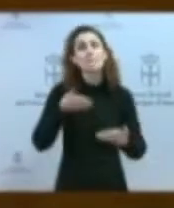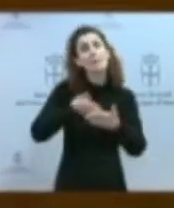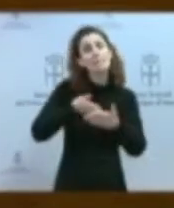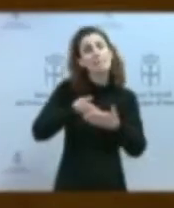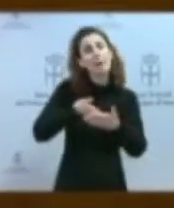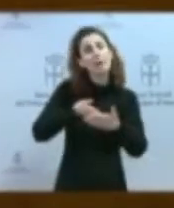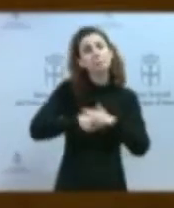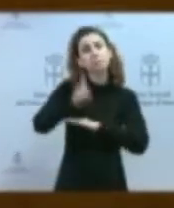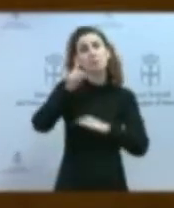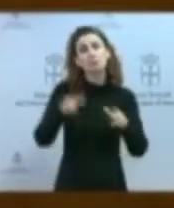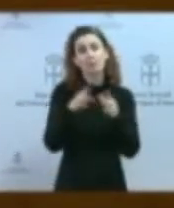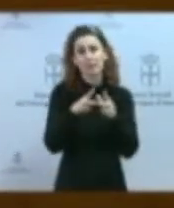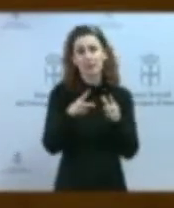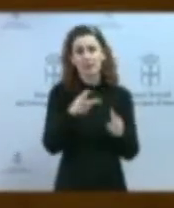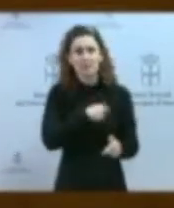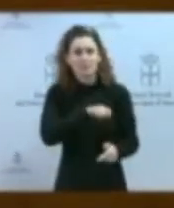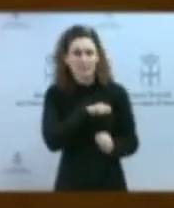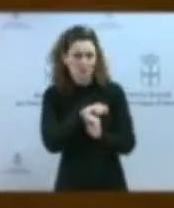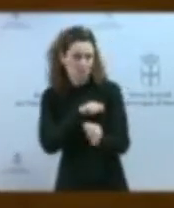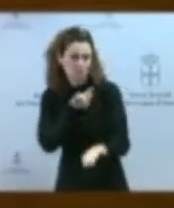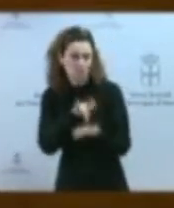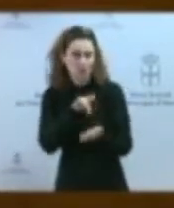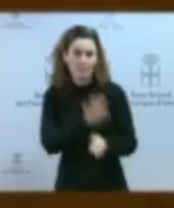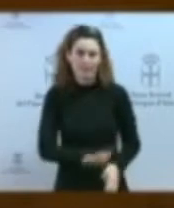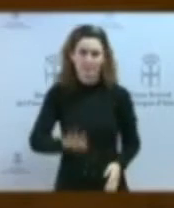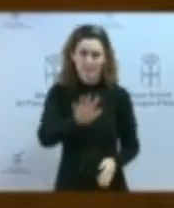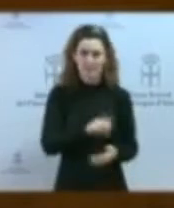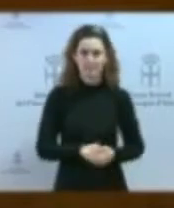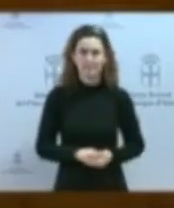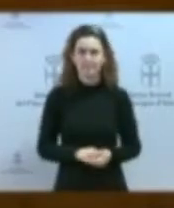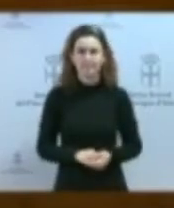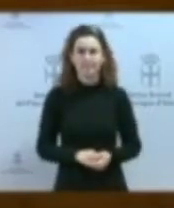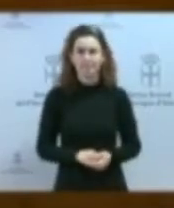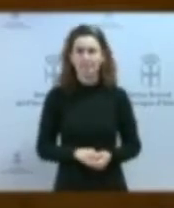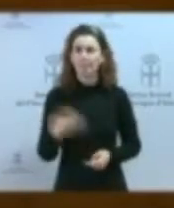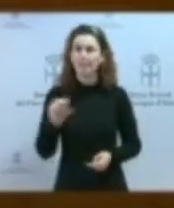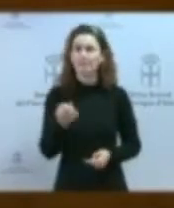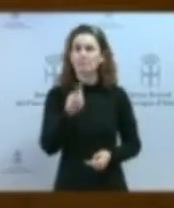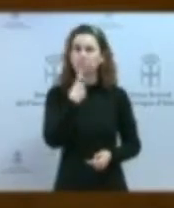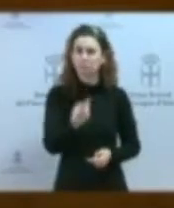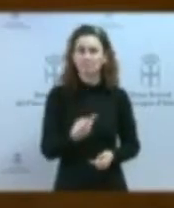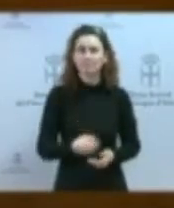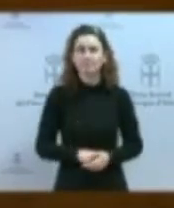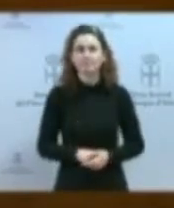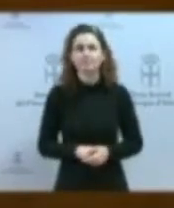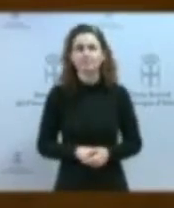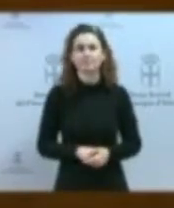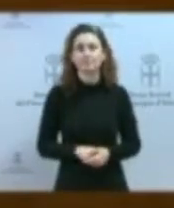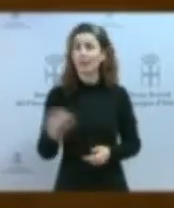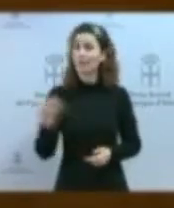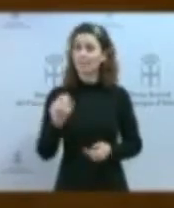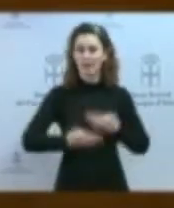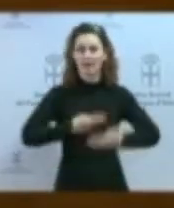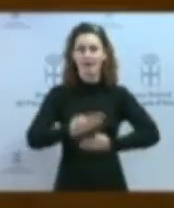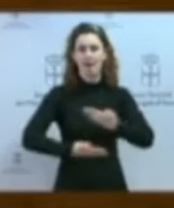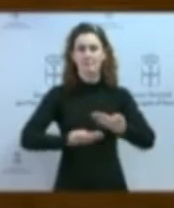para el conjunto de la ciudadanía. Tenemos que decirlo, creemos que es un error. Creemos que hay que avanzar en la línea de ampliar la protección social,